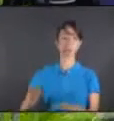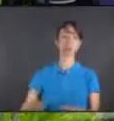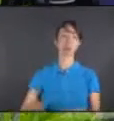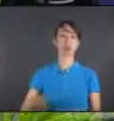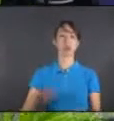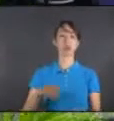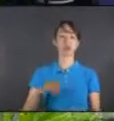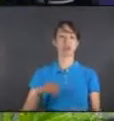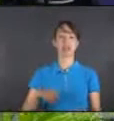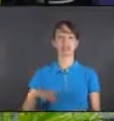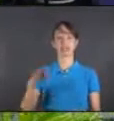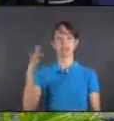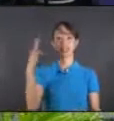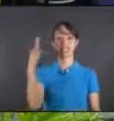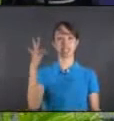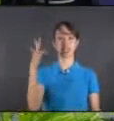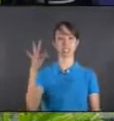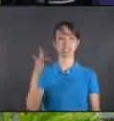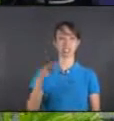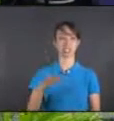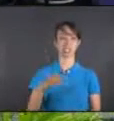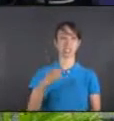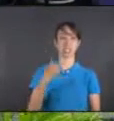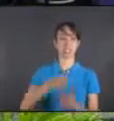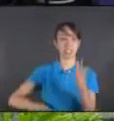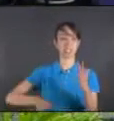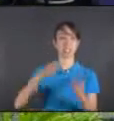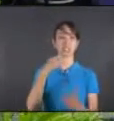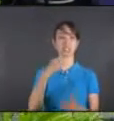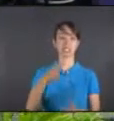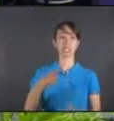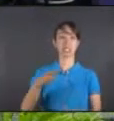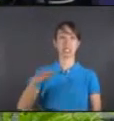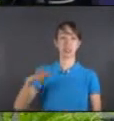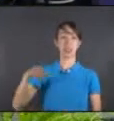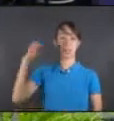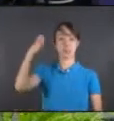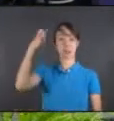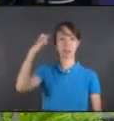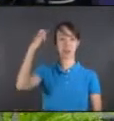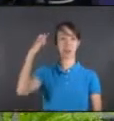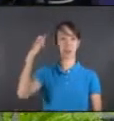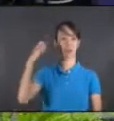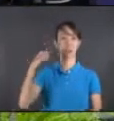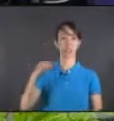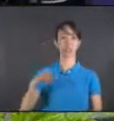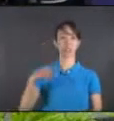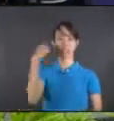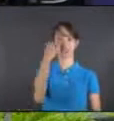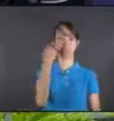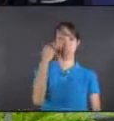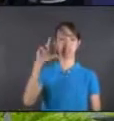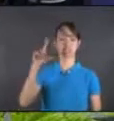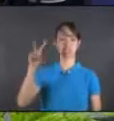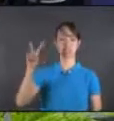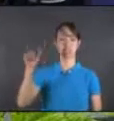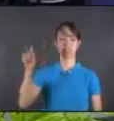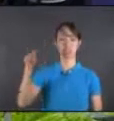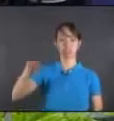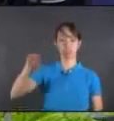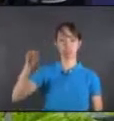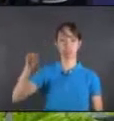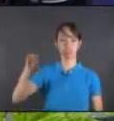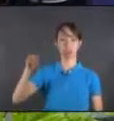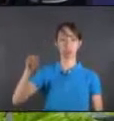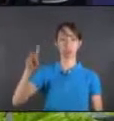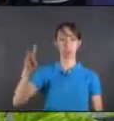necesitaba grandes letras cuando él escribía, y cuando no, él utilizaba escribas. Por eso la primera carta a